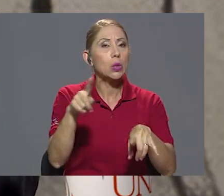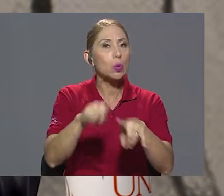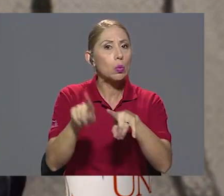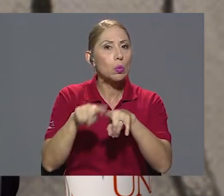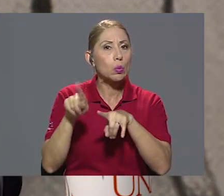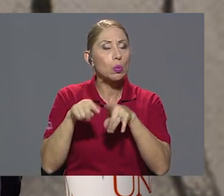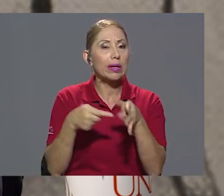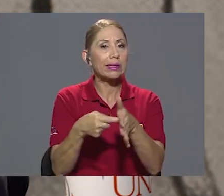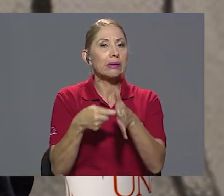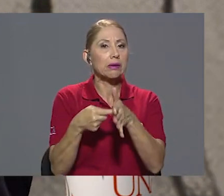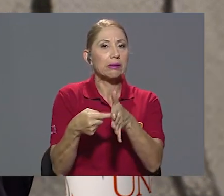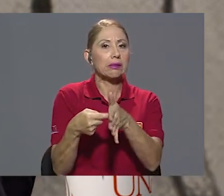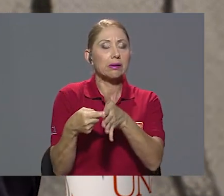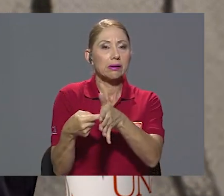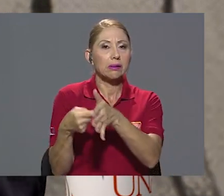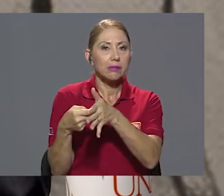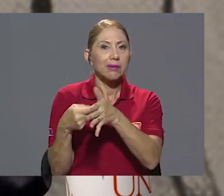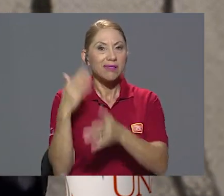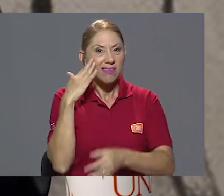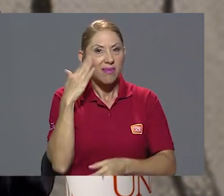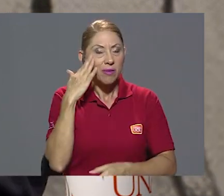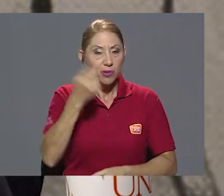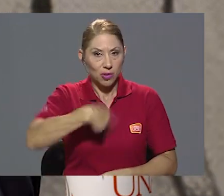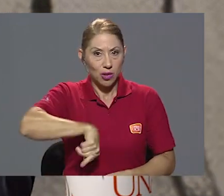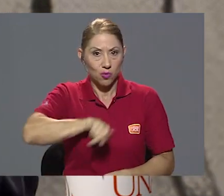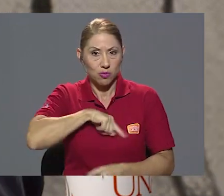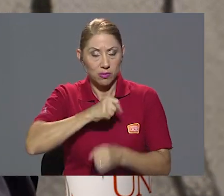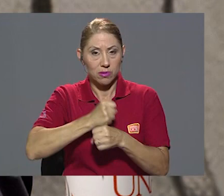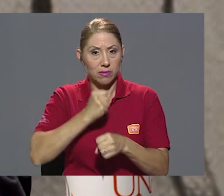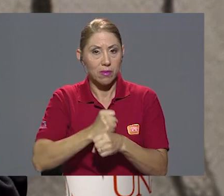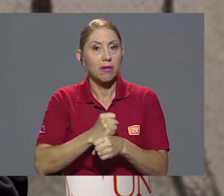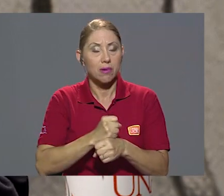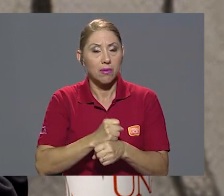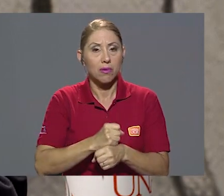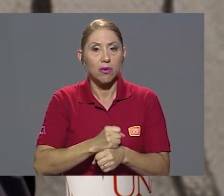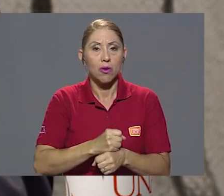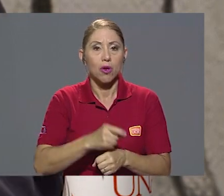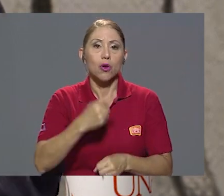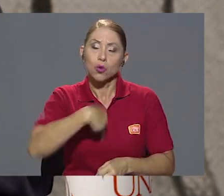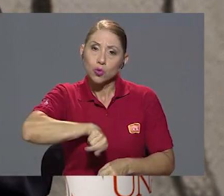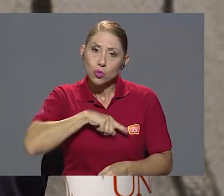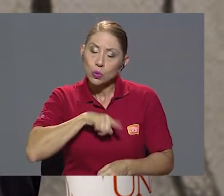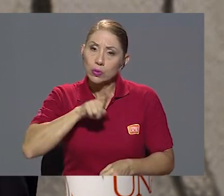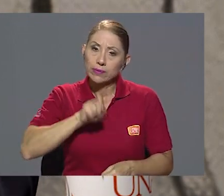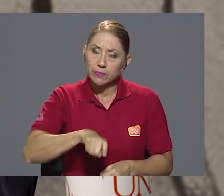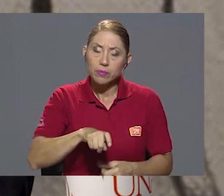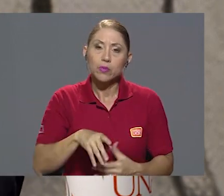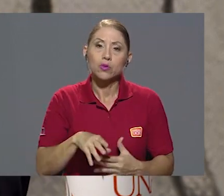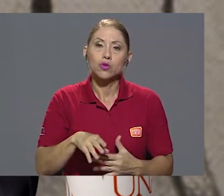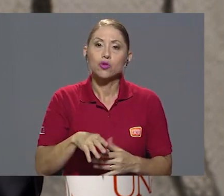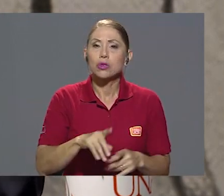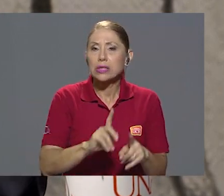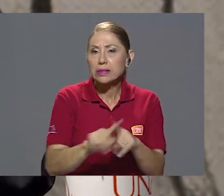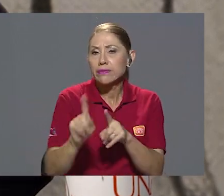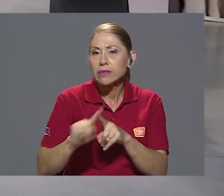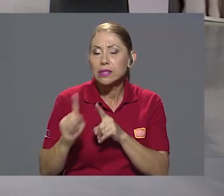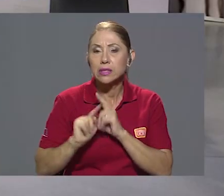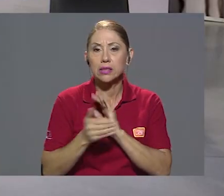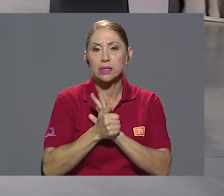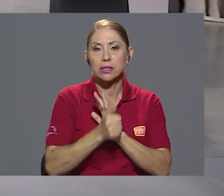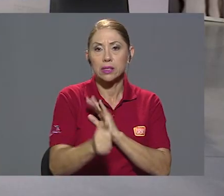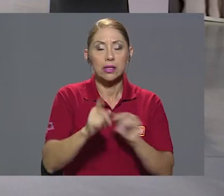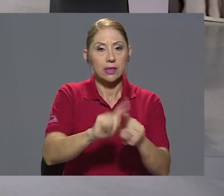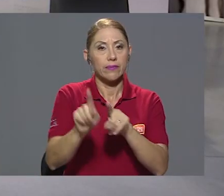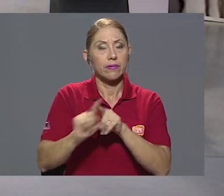son muy variadas también. O sea, todos sabemos que en los lugares donde nosotros nos desarrollamos, tenemos que desarrollar diferentes